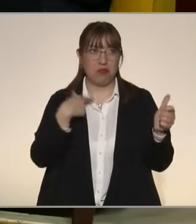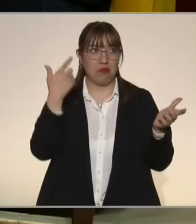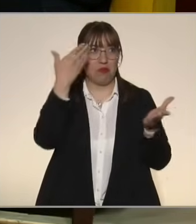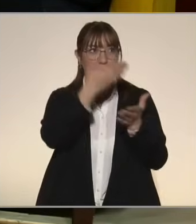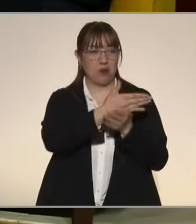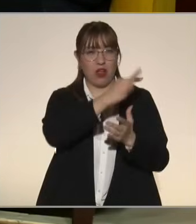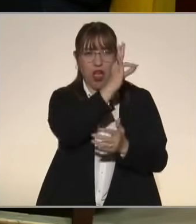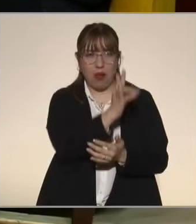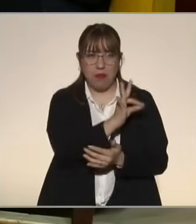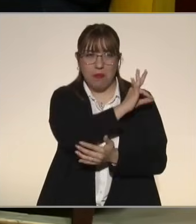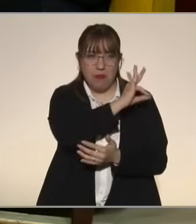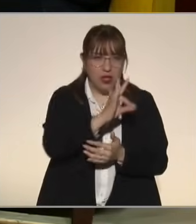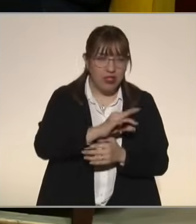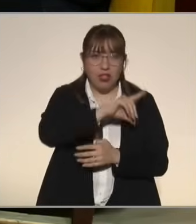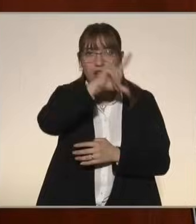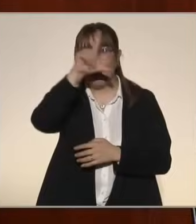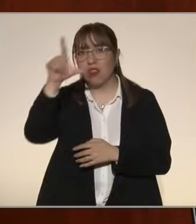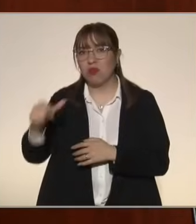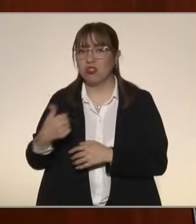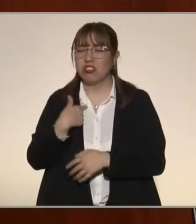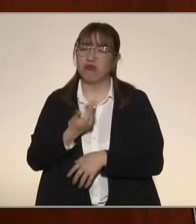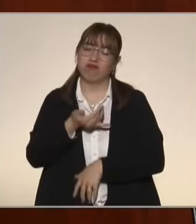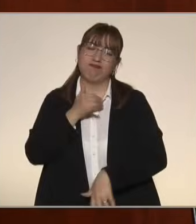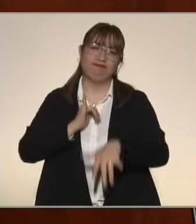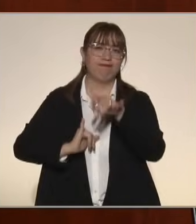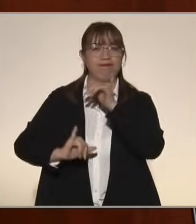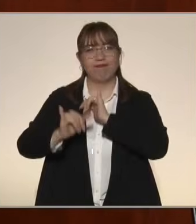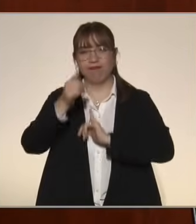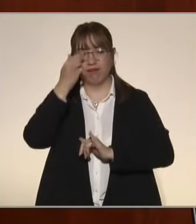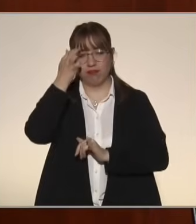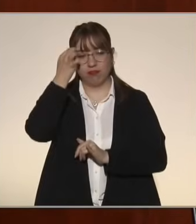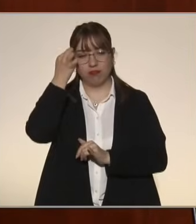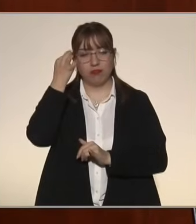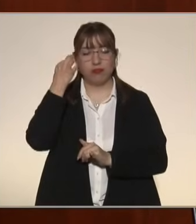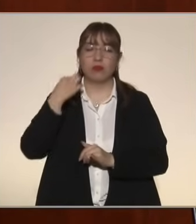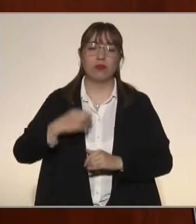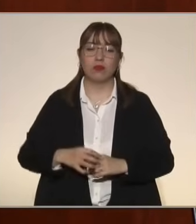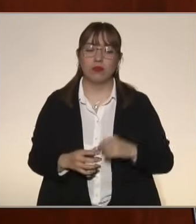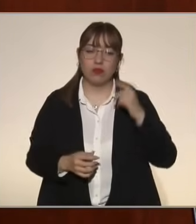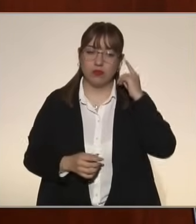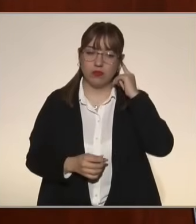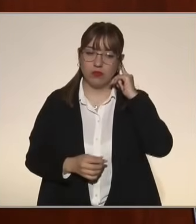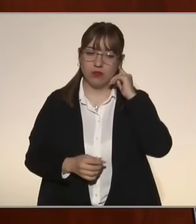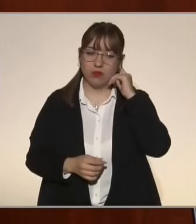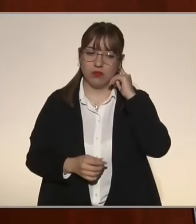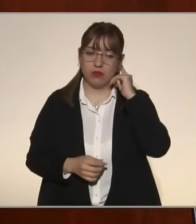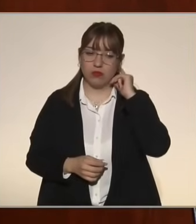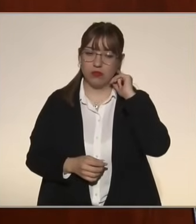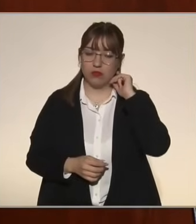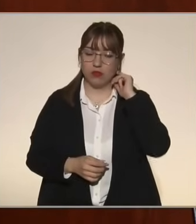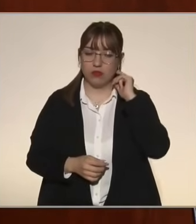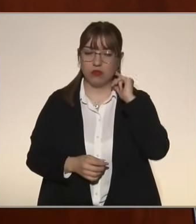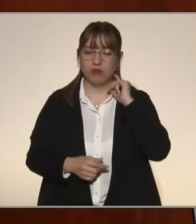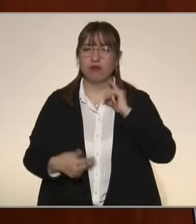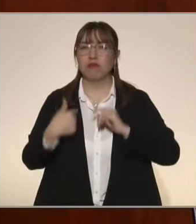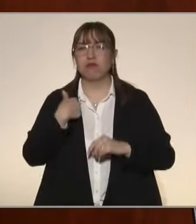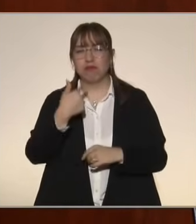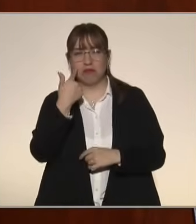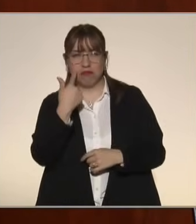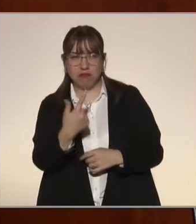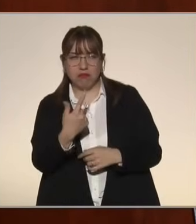borrachera y tener esa flexibilidad, no irme a los clústeres, sino a las intersecciones que pueda haber entre